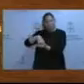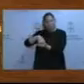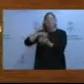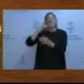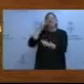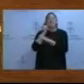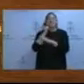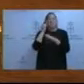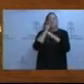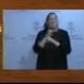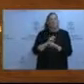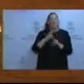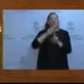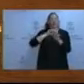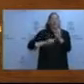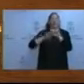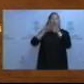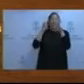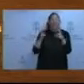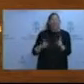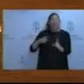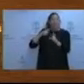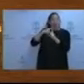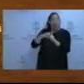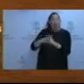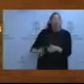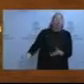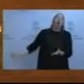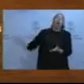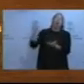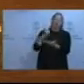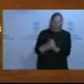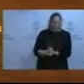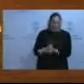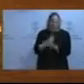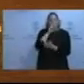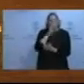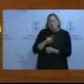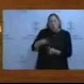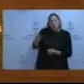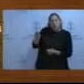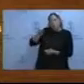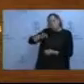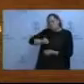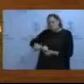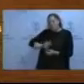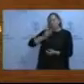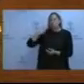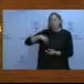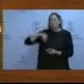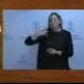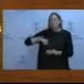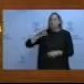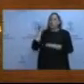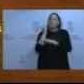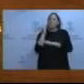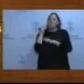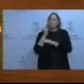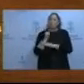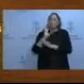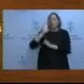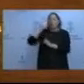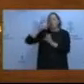año más barracones, a pesar de lo que se decía aquí en sede parlamentaria, otro año más con los barracones en el Instituto de Cangas de Onís